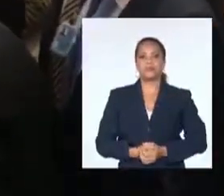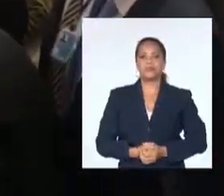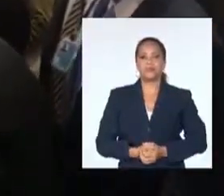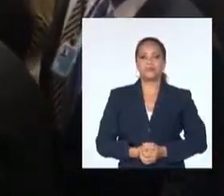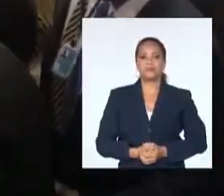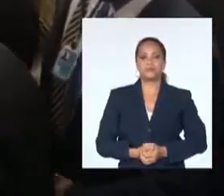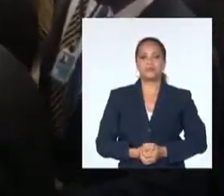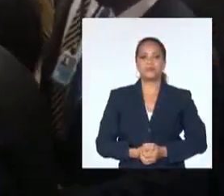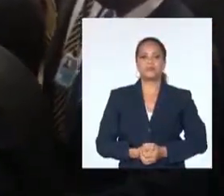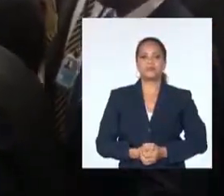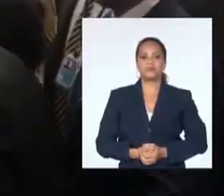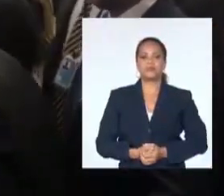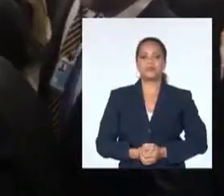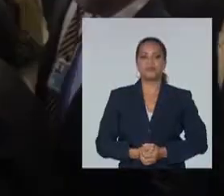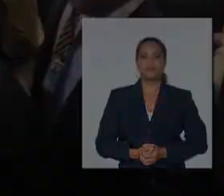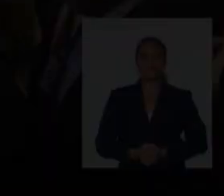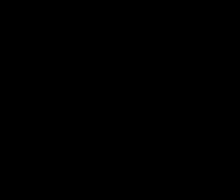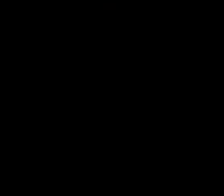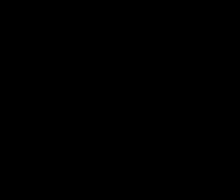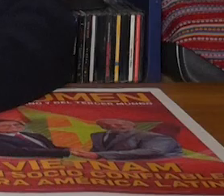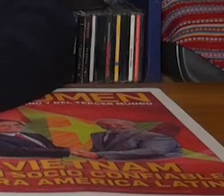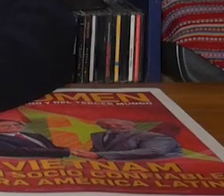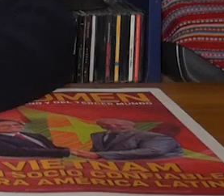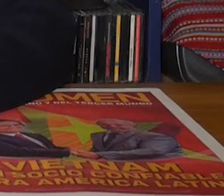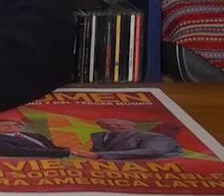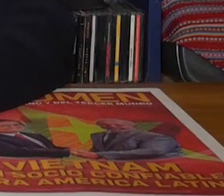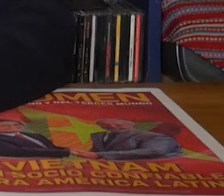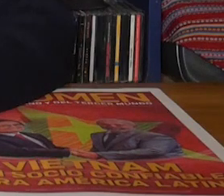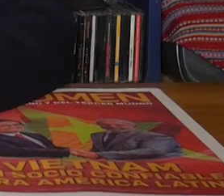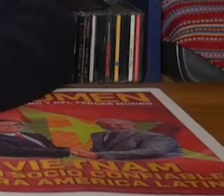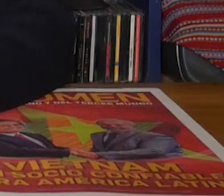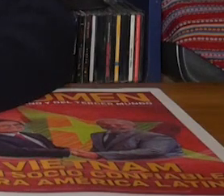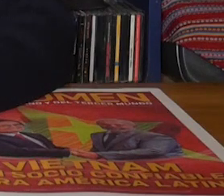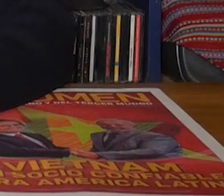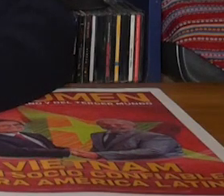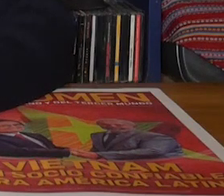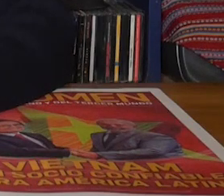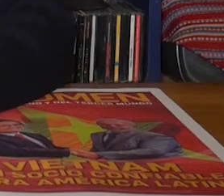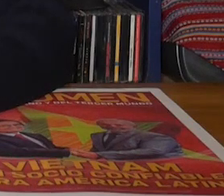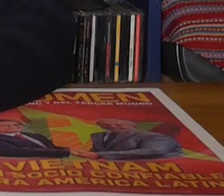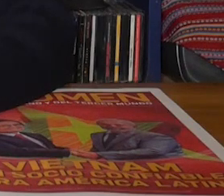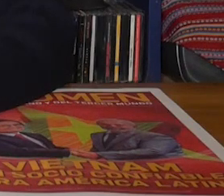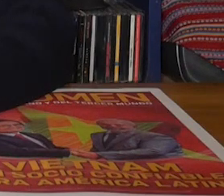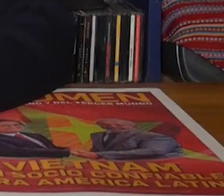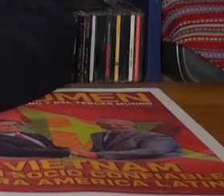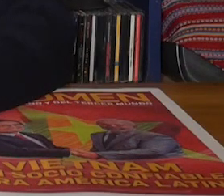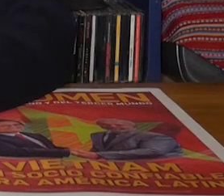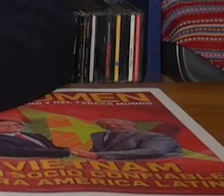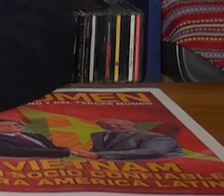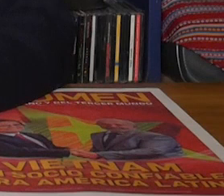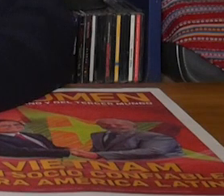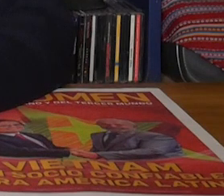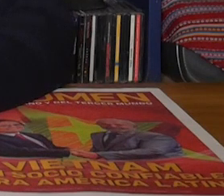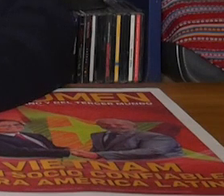Wilmer Rodríguez Fernández, Canal Cubano de Noticias. Y seguimos en Resumen Latinoamericano y ahora vamos a